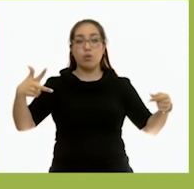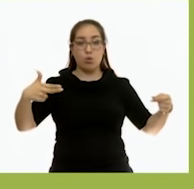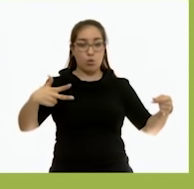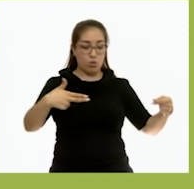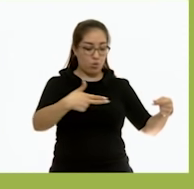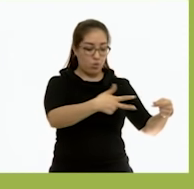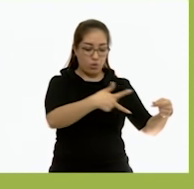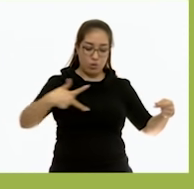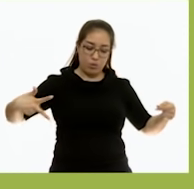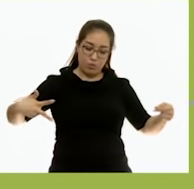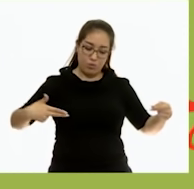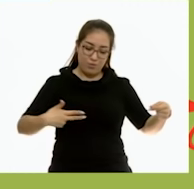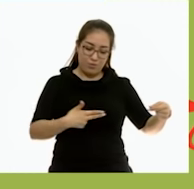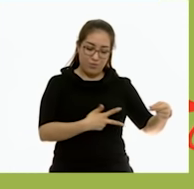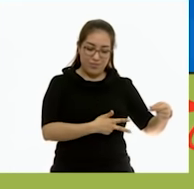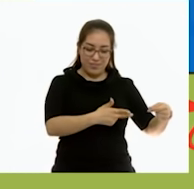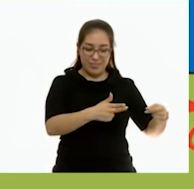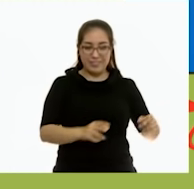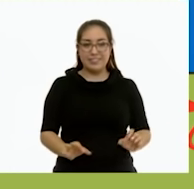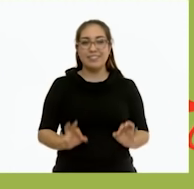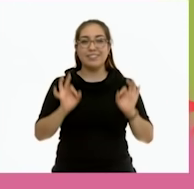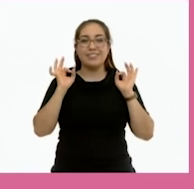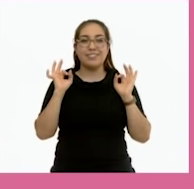las líneas marcadas.